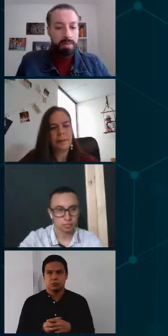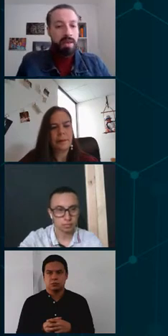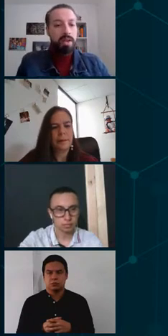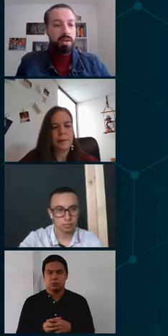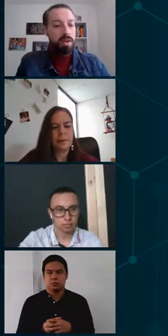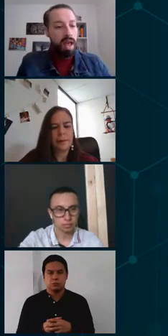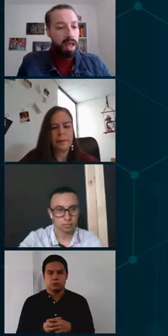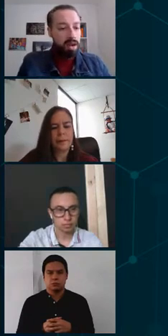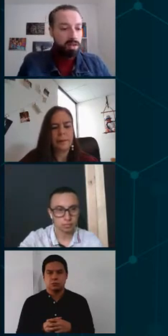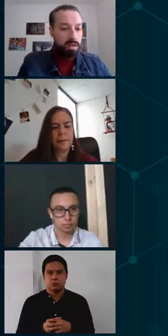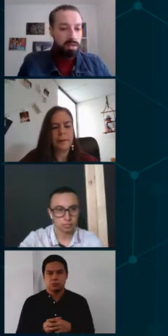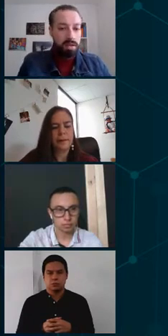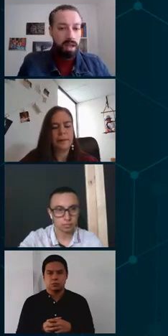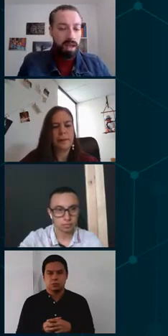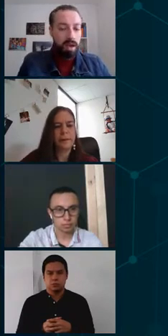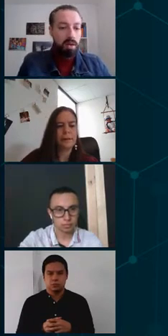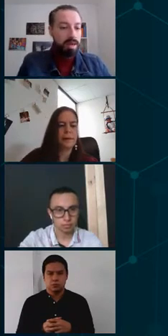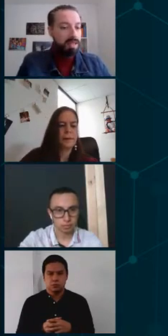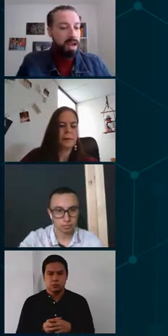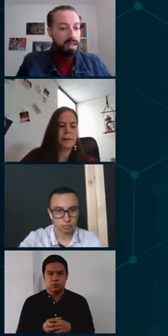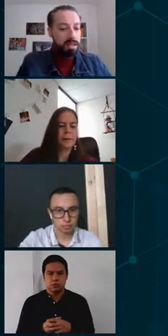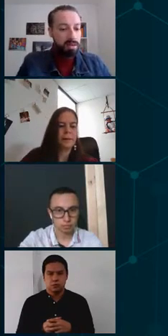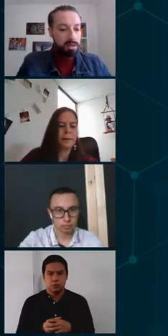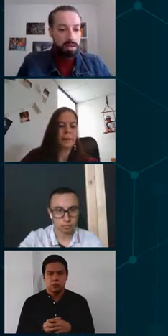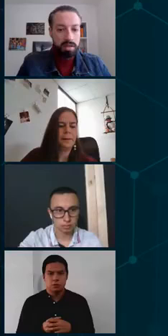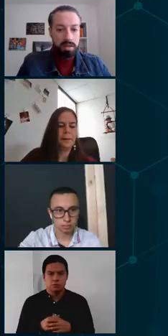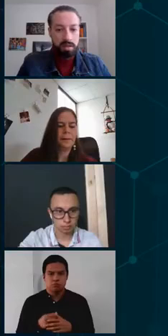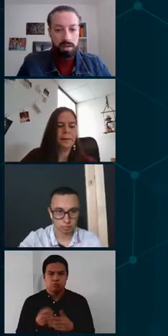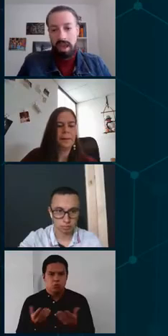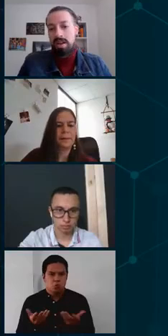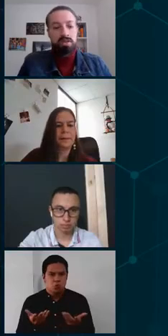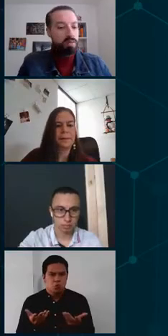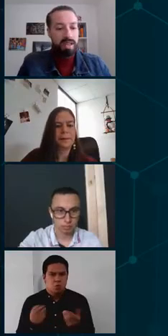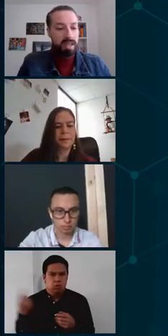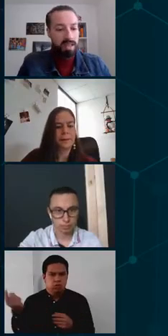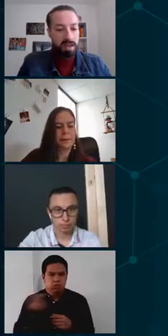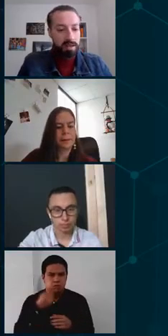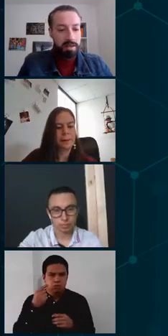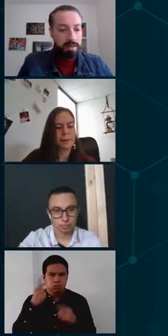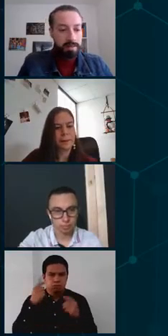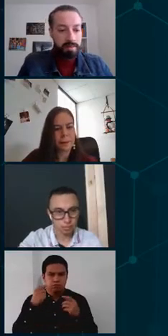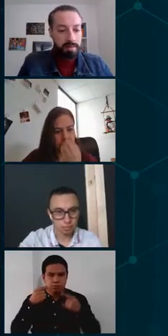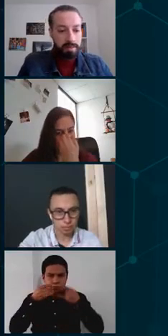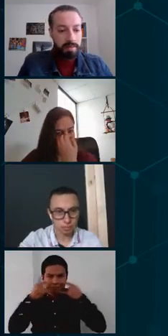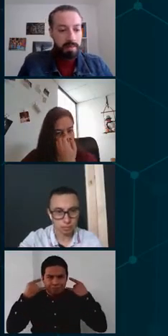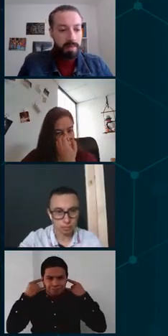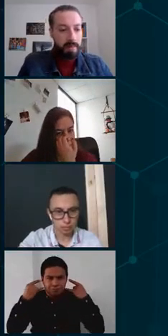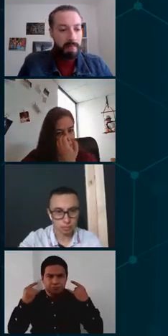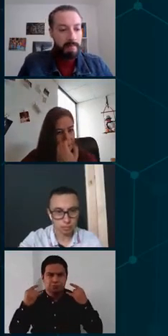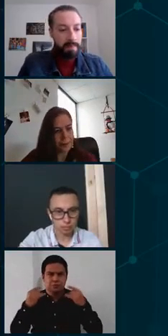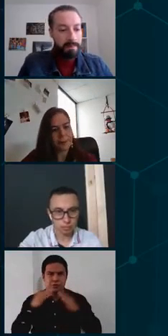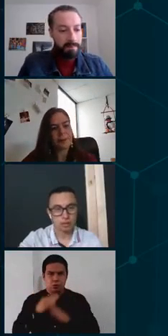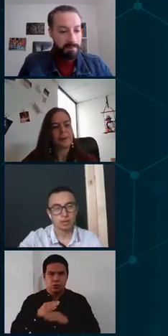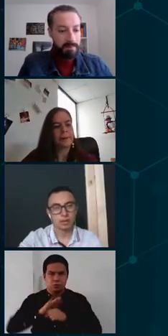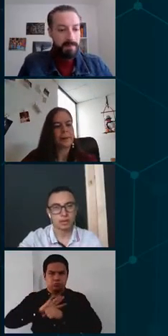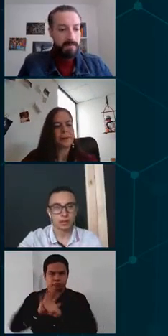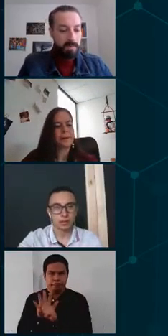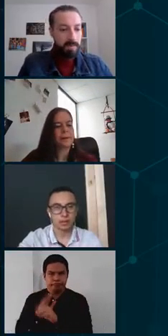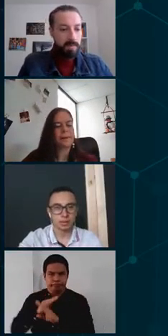de la parte de bioseguridad en los centros comerciales. Entonces, ¿qué nos puedes decir?